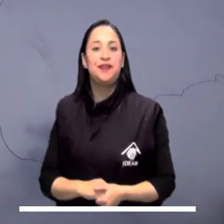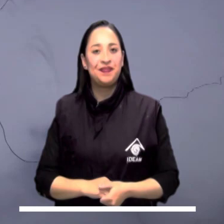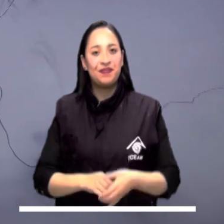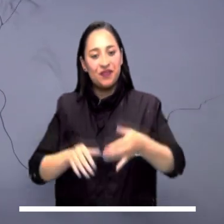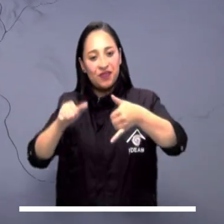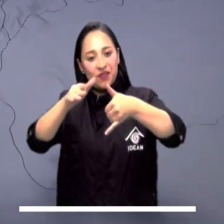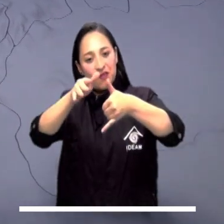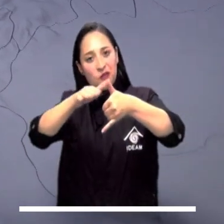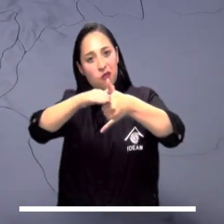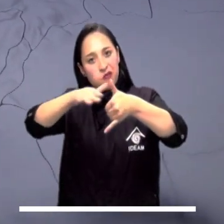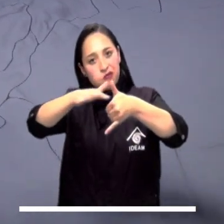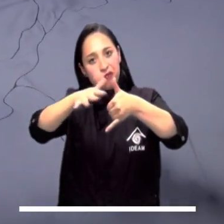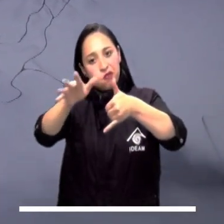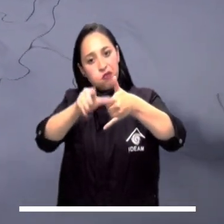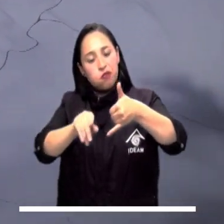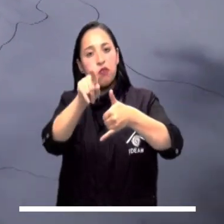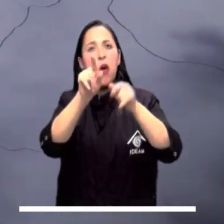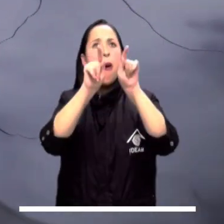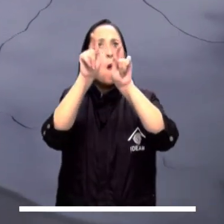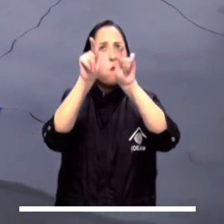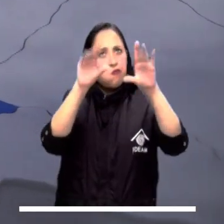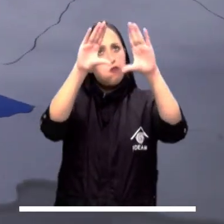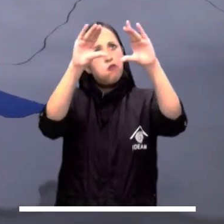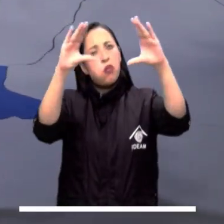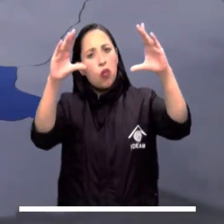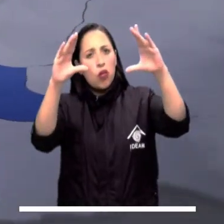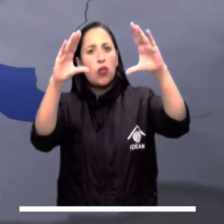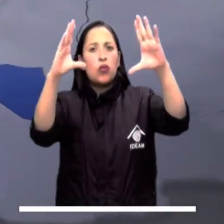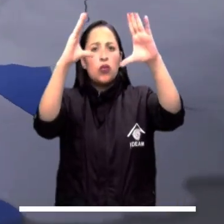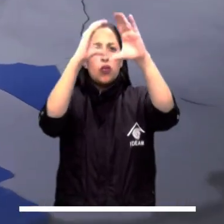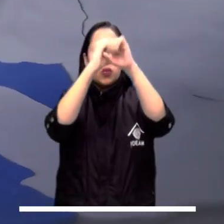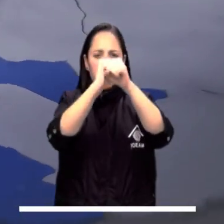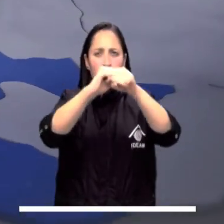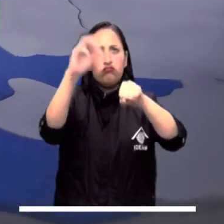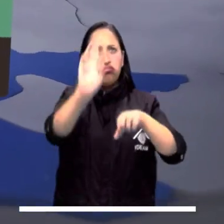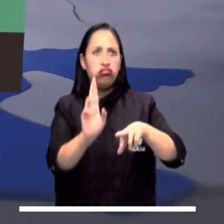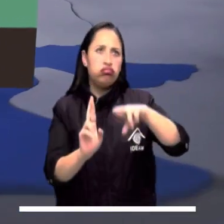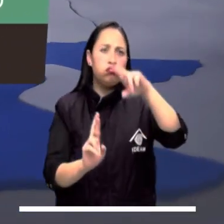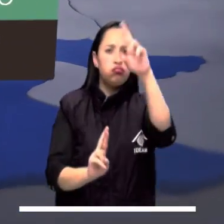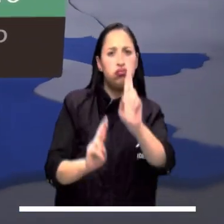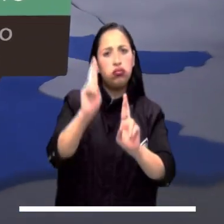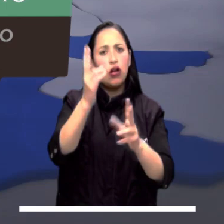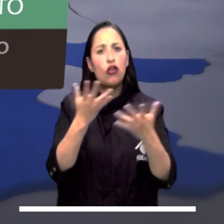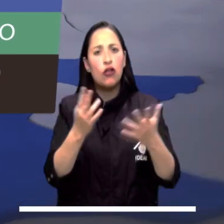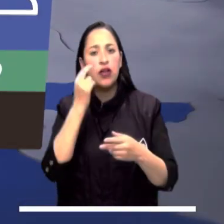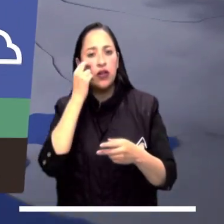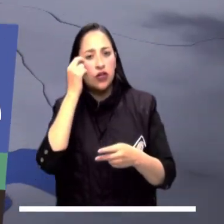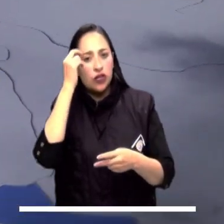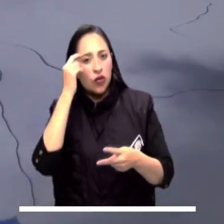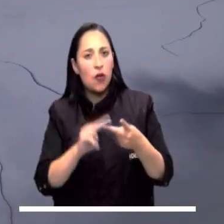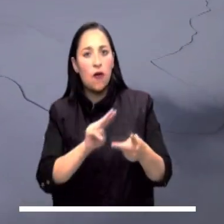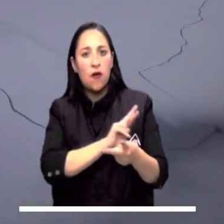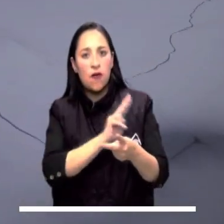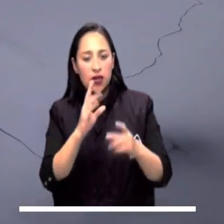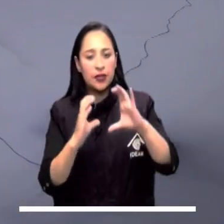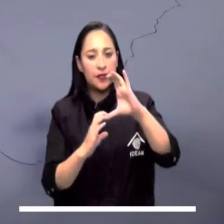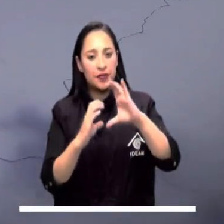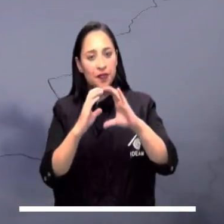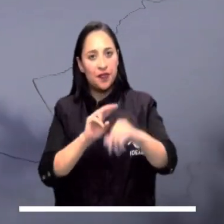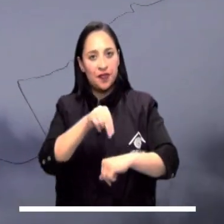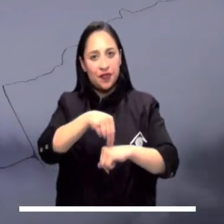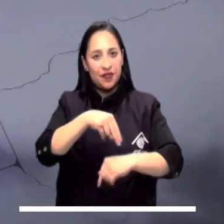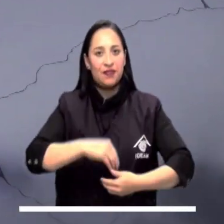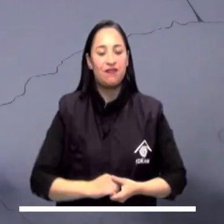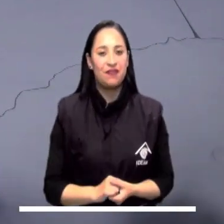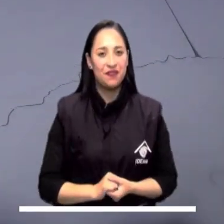Sobre el Pacífico se esperan nubes de diferente intensidad, algunas incluso con tormentas eléctricas sobre sectores de Chocó, occidente del Valle del Cauca,